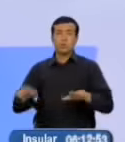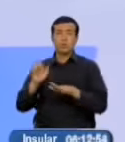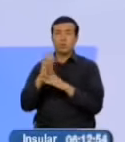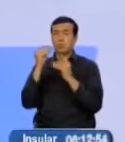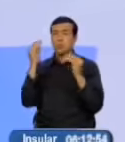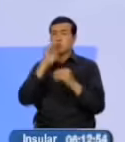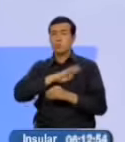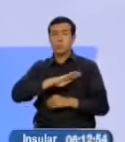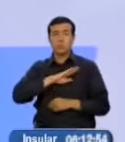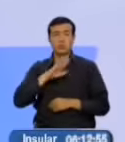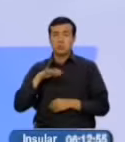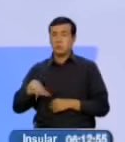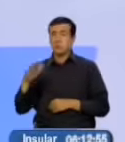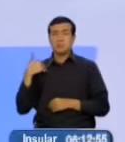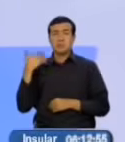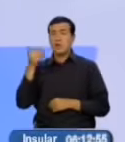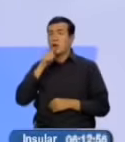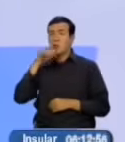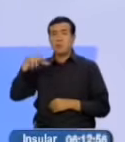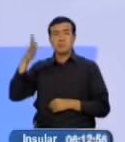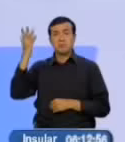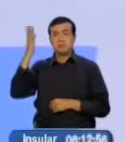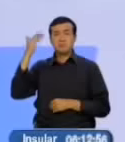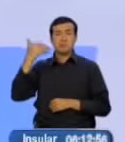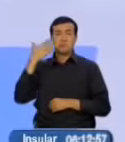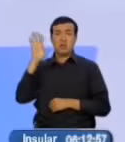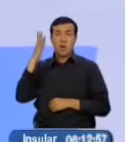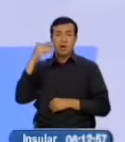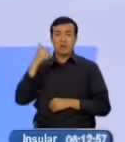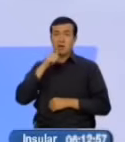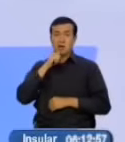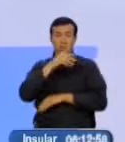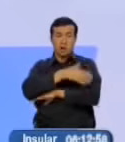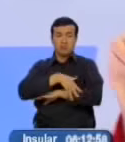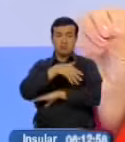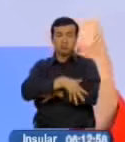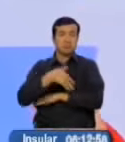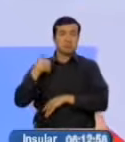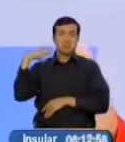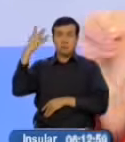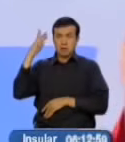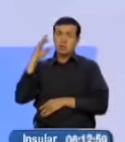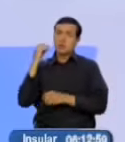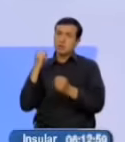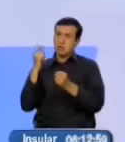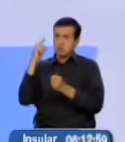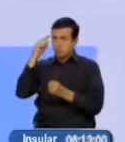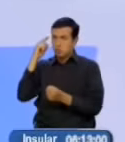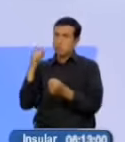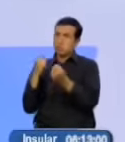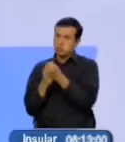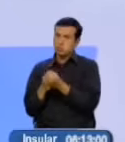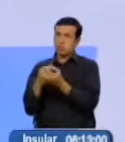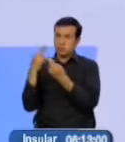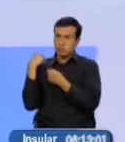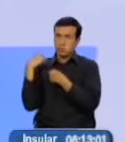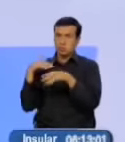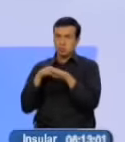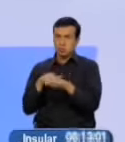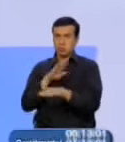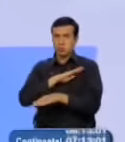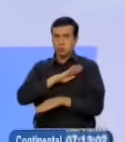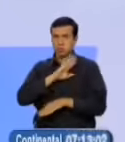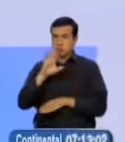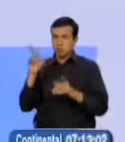muchos municipios que no tienen agua potable y alcantarillado, y ahí está una de las tareas que subsidiariamente el Estado tendría que respaldar en